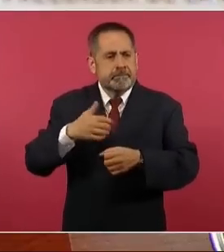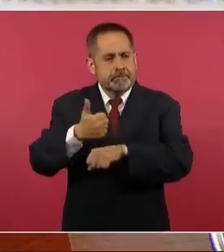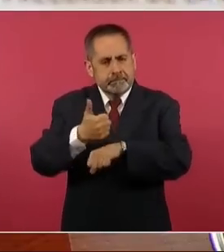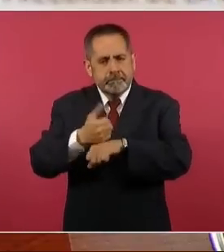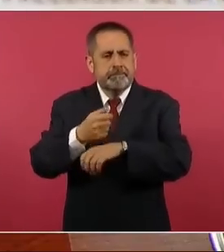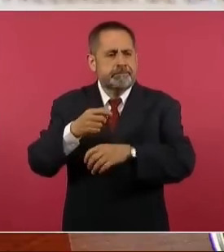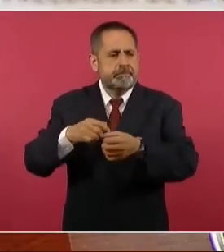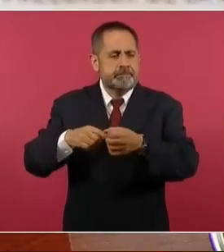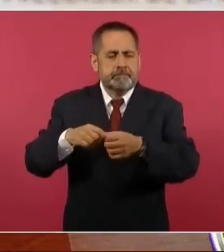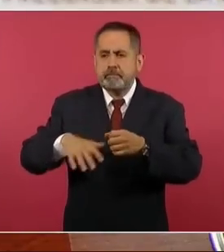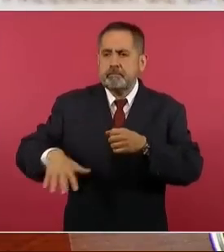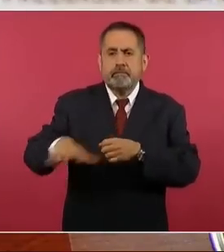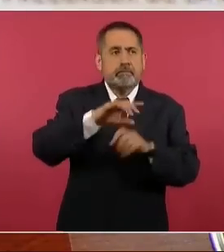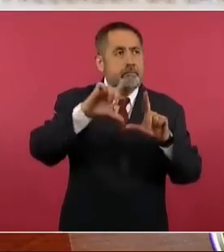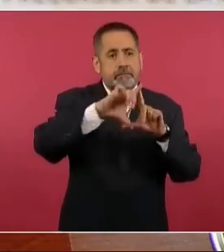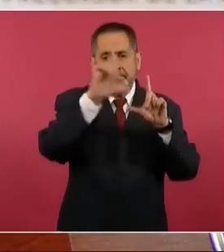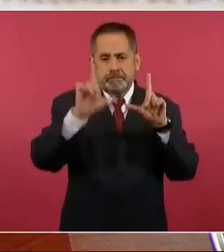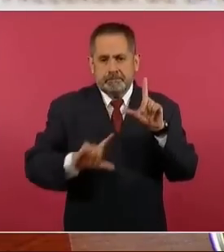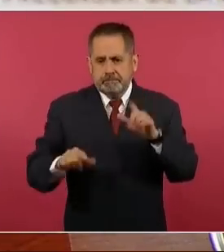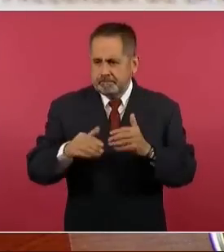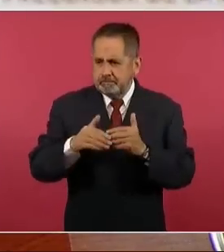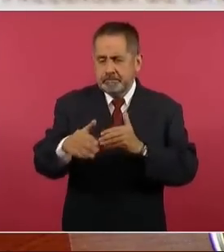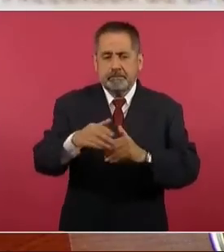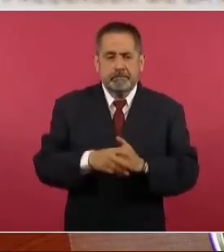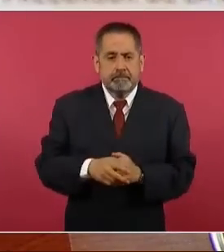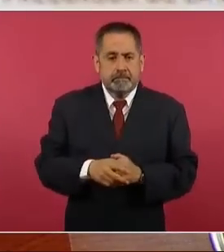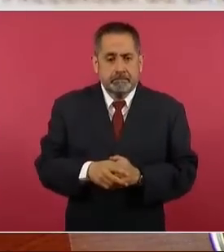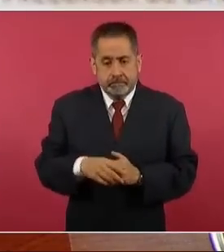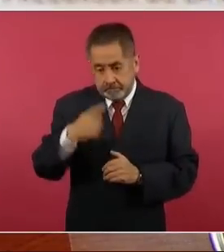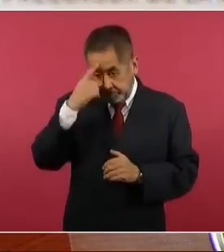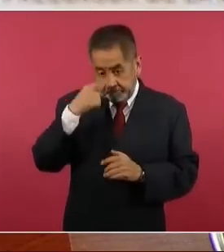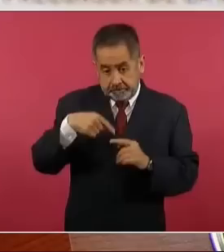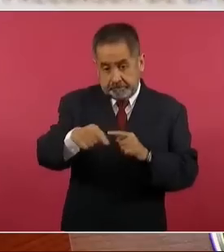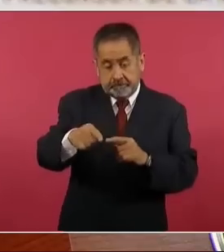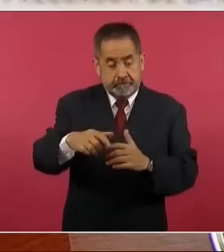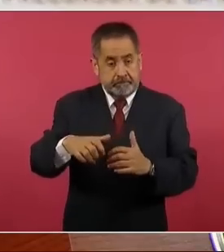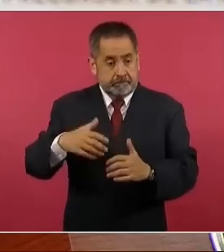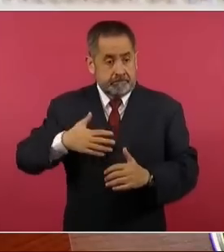país. Y antes de que termine el gobierno va a ser 100%.